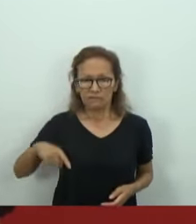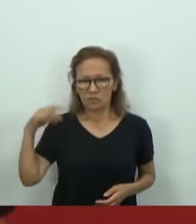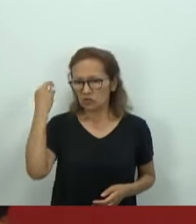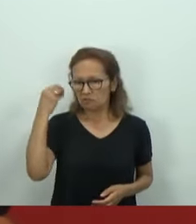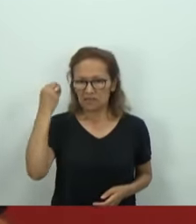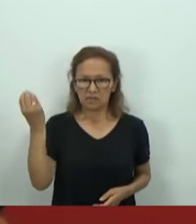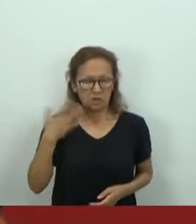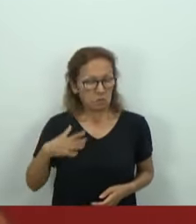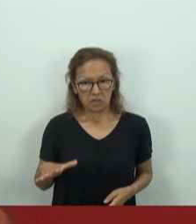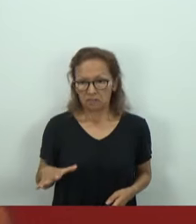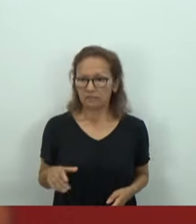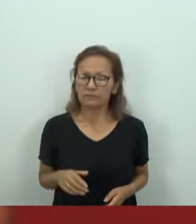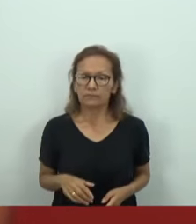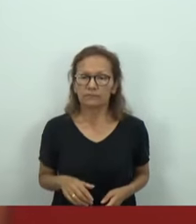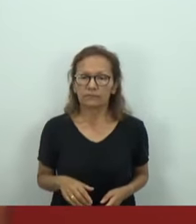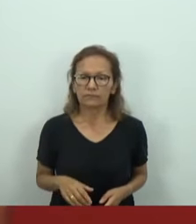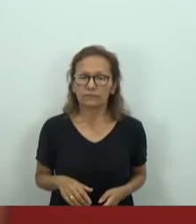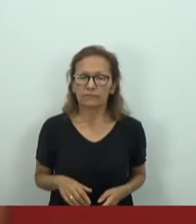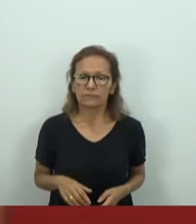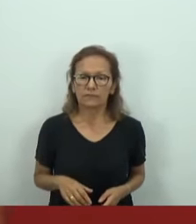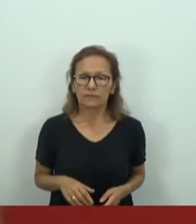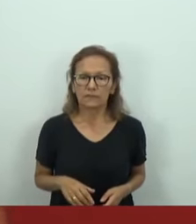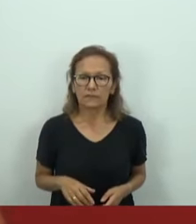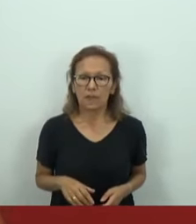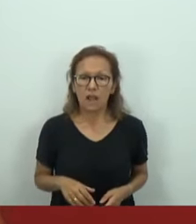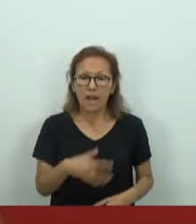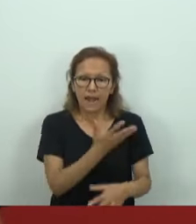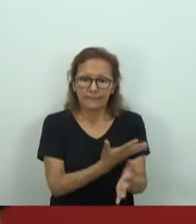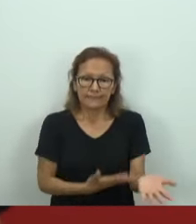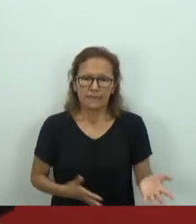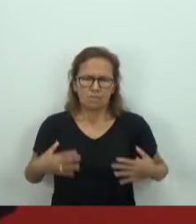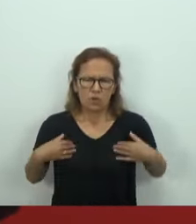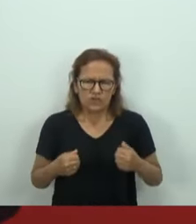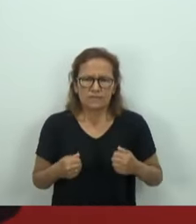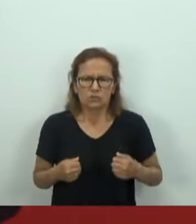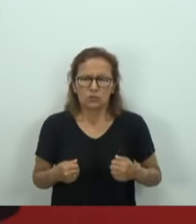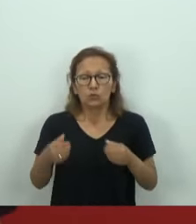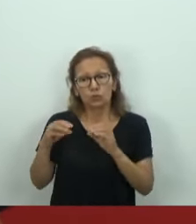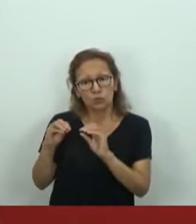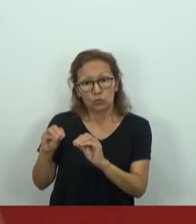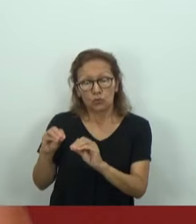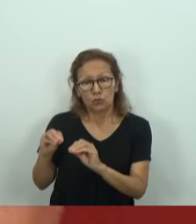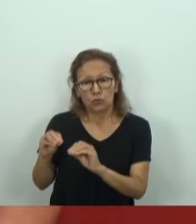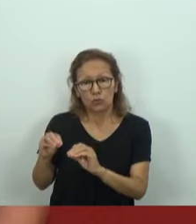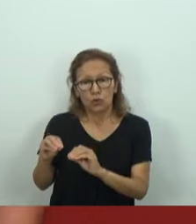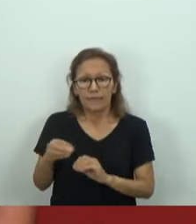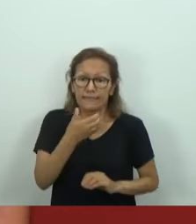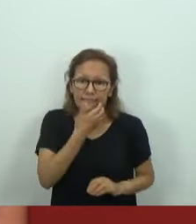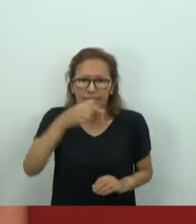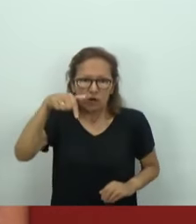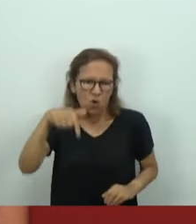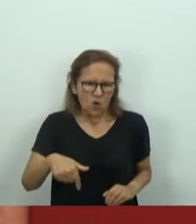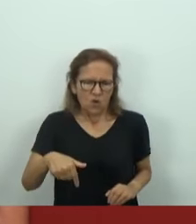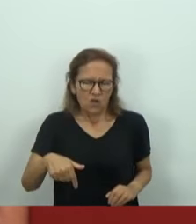Para que tengas una imaginación del poder de la sangre de Jesucristo, mira, si hoy alguien